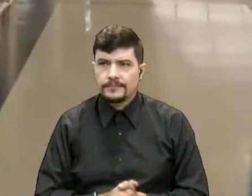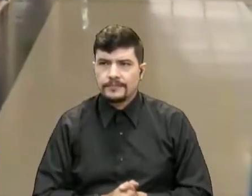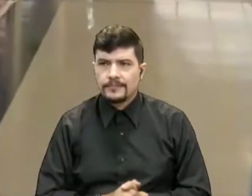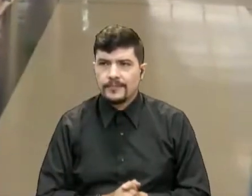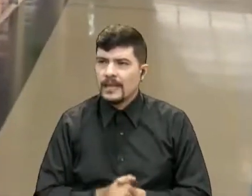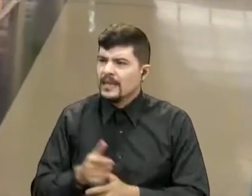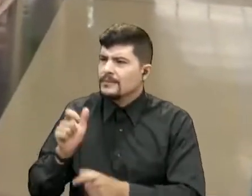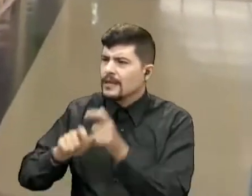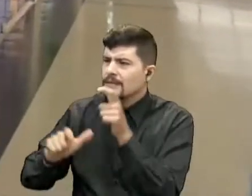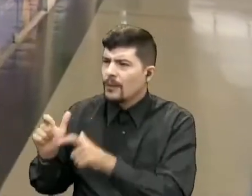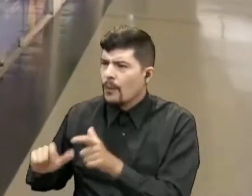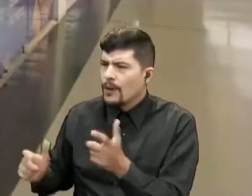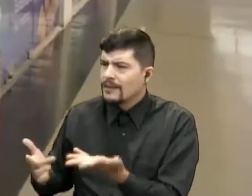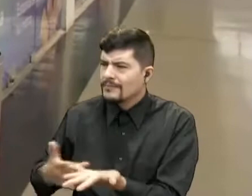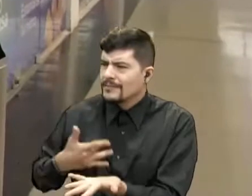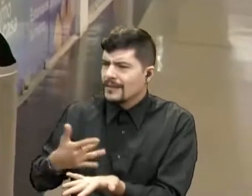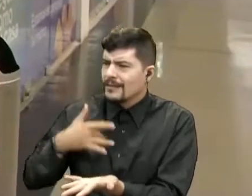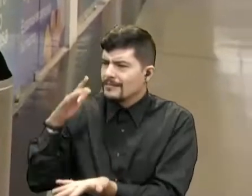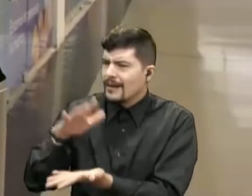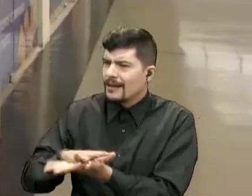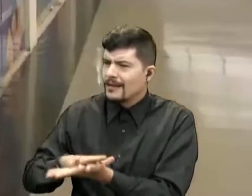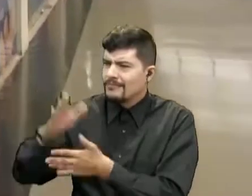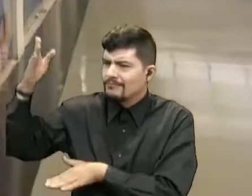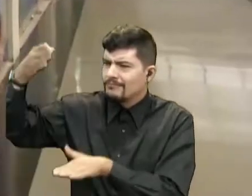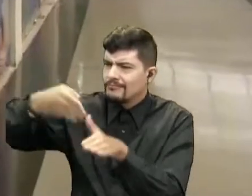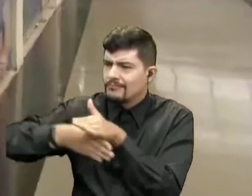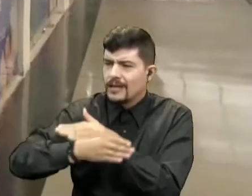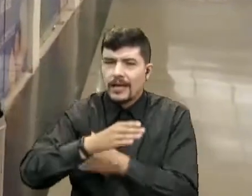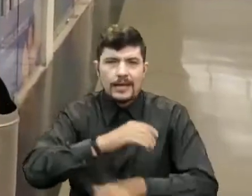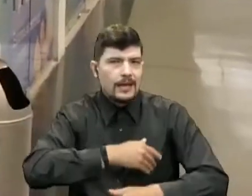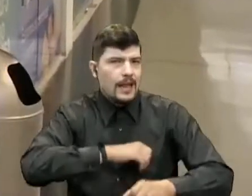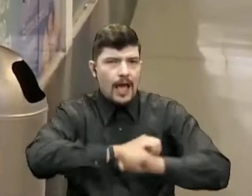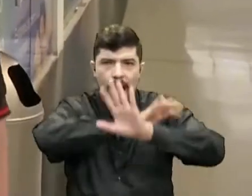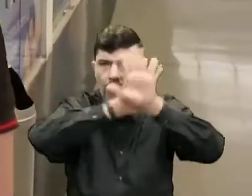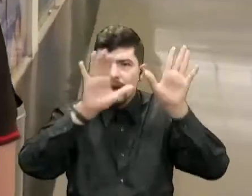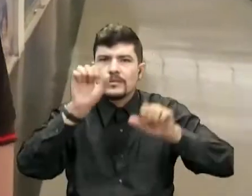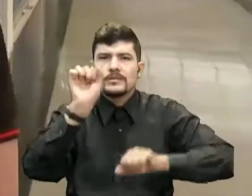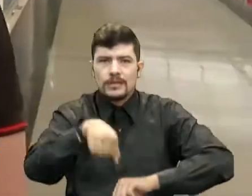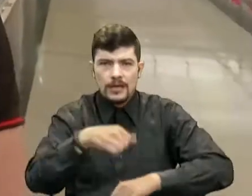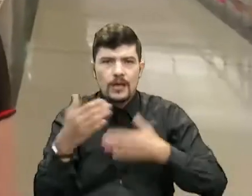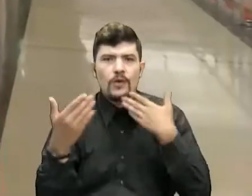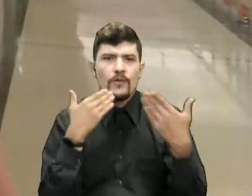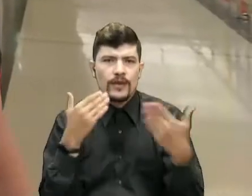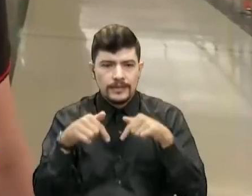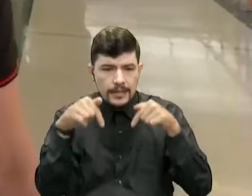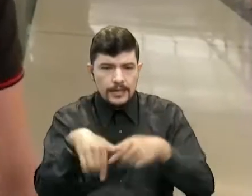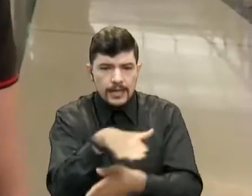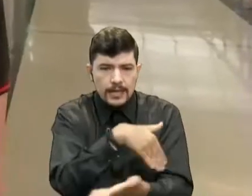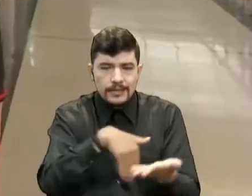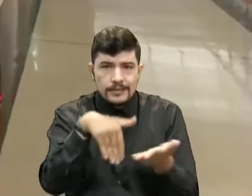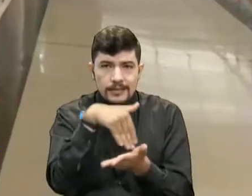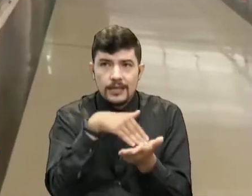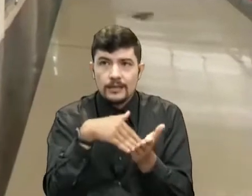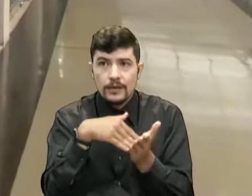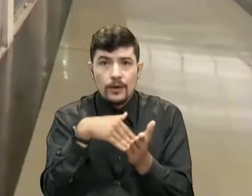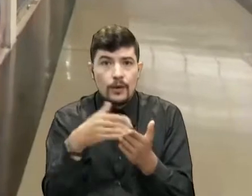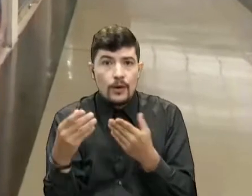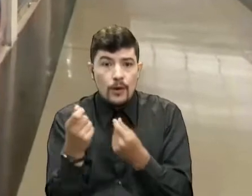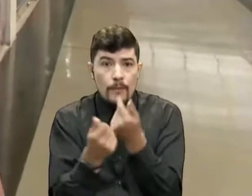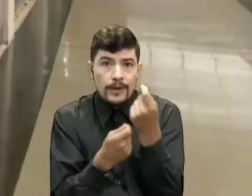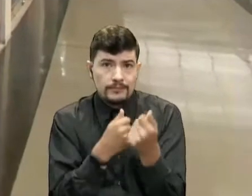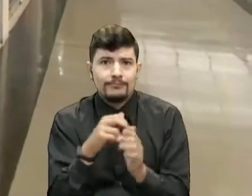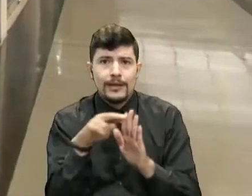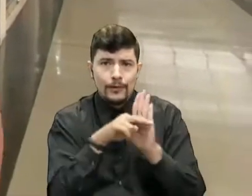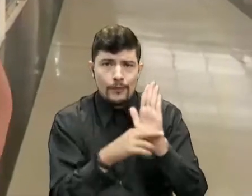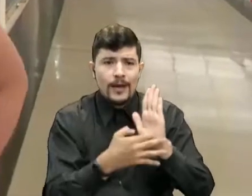gente puede llegar tranquilamente, por ejemplo, a venir. Tranquilamente, totalmente en confianza. El centro comercial cuenta con todas las normas de bioseguridad.